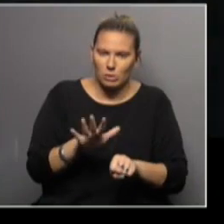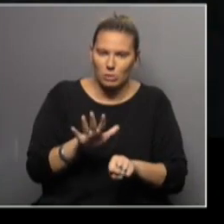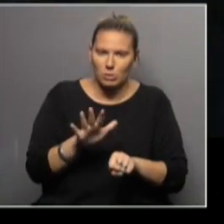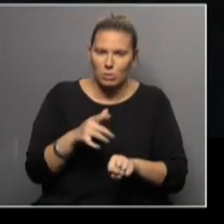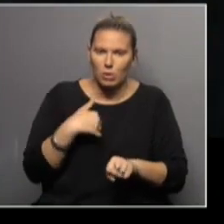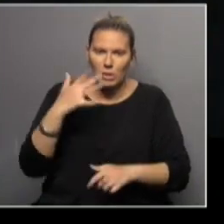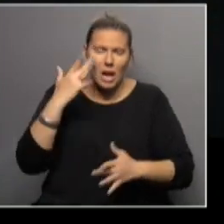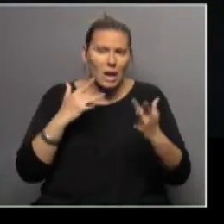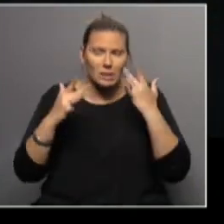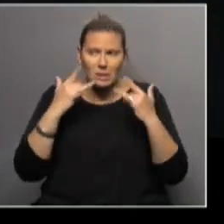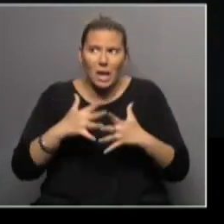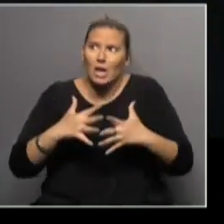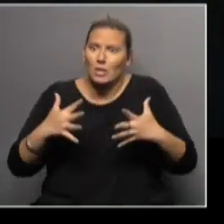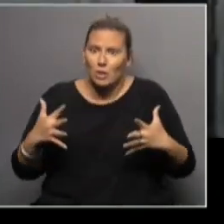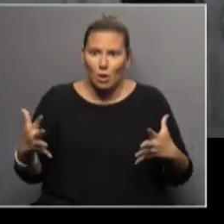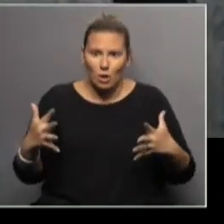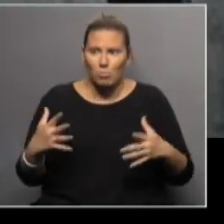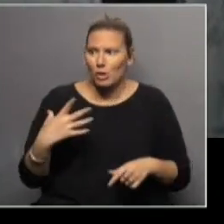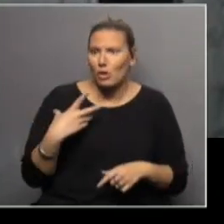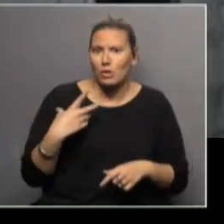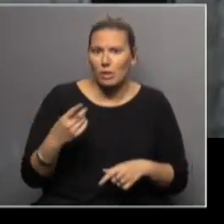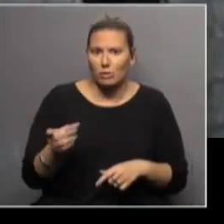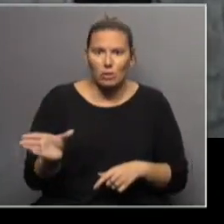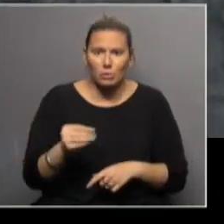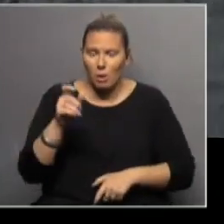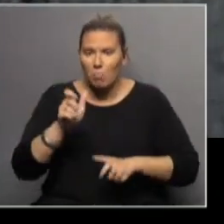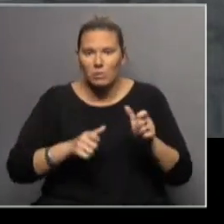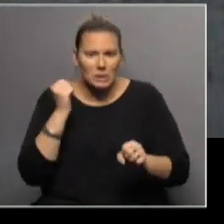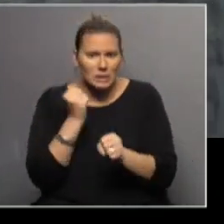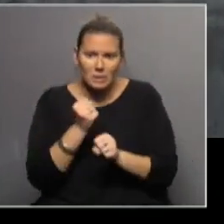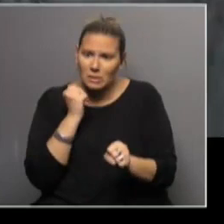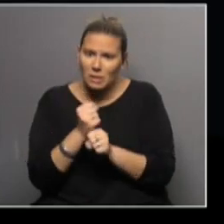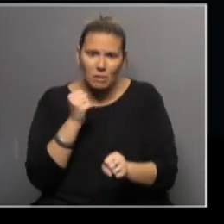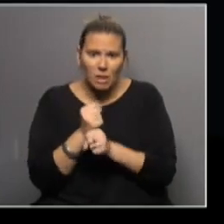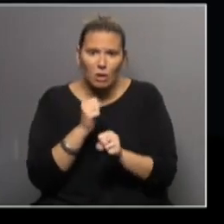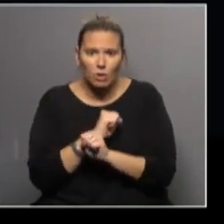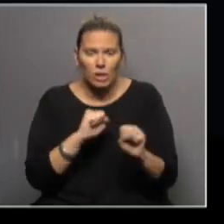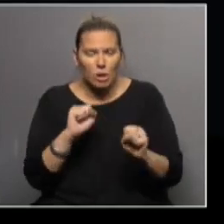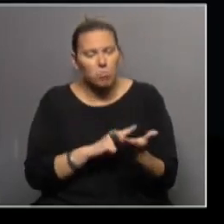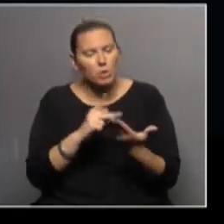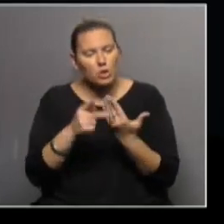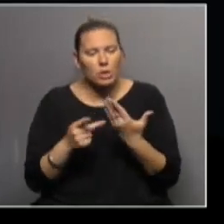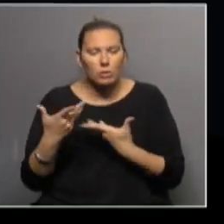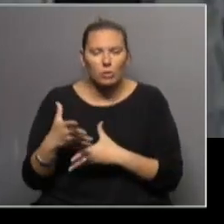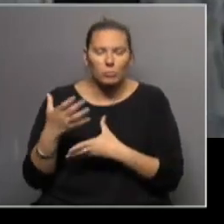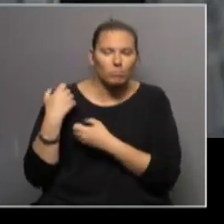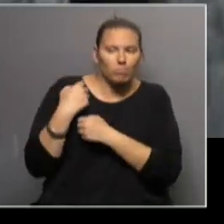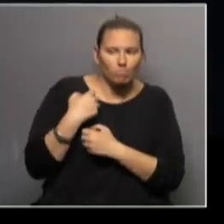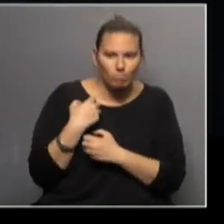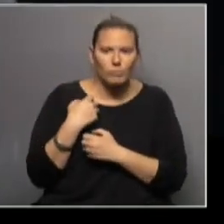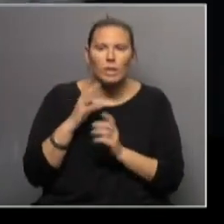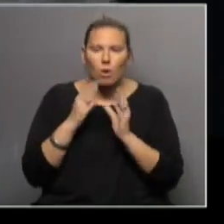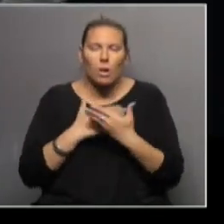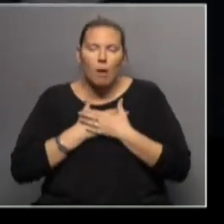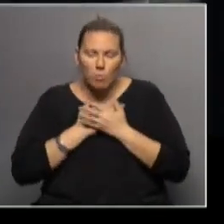tamaños artistas, de los directores, de toda la gente que trabajó, que se puso el proyecto al hombro con mucho amor y mucha